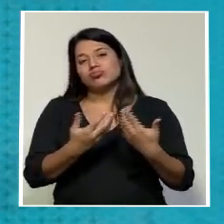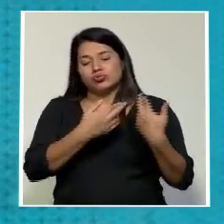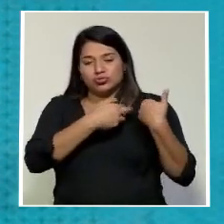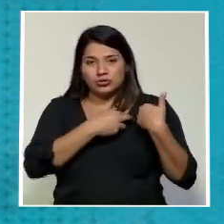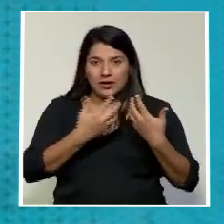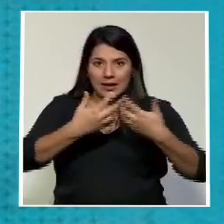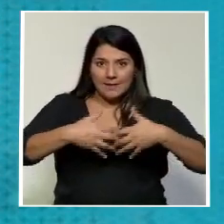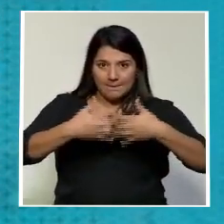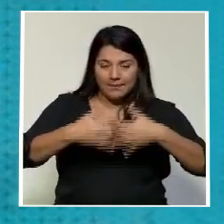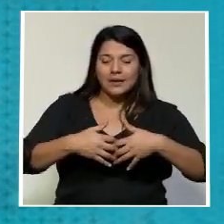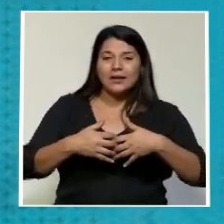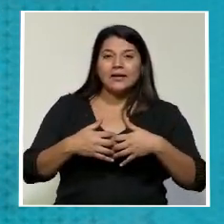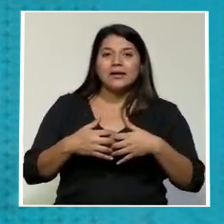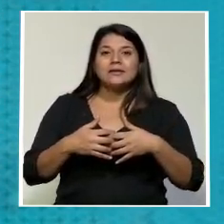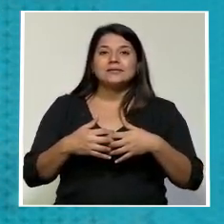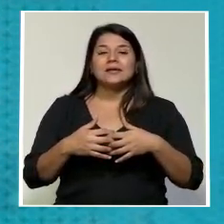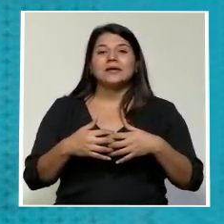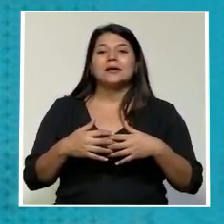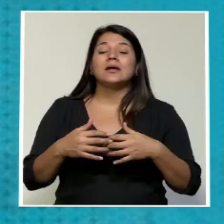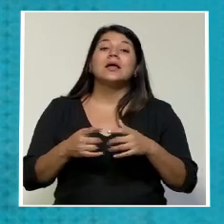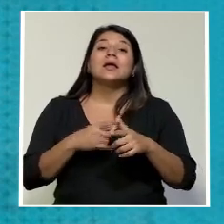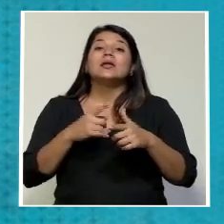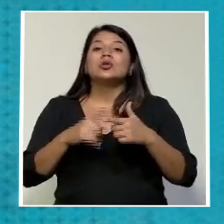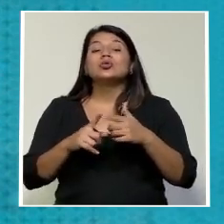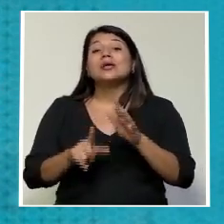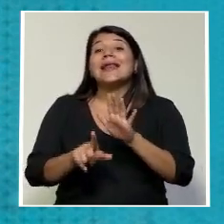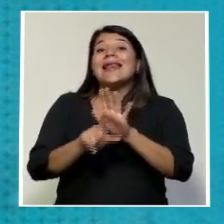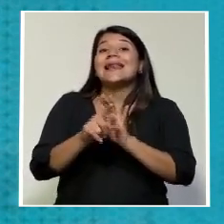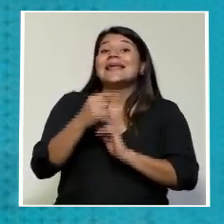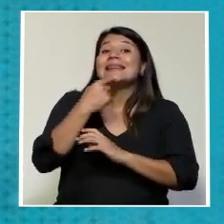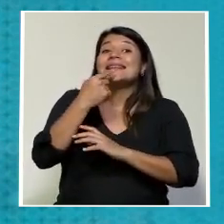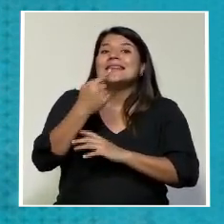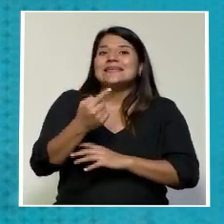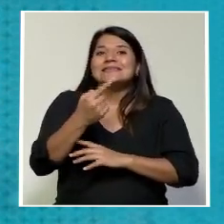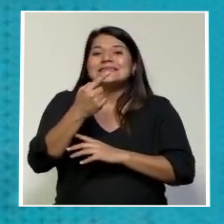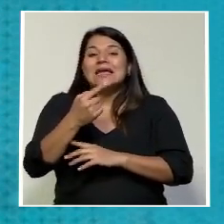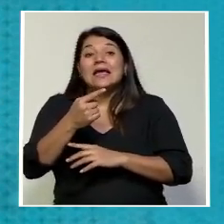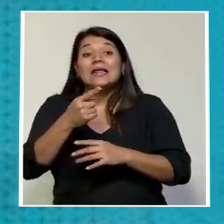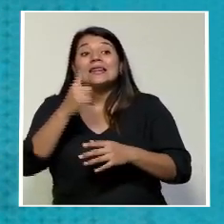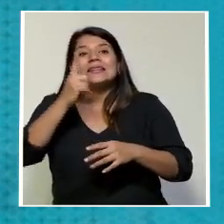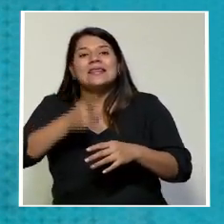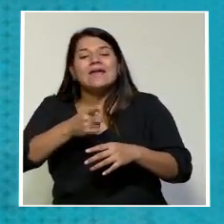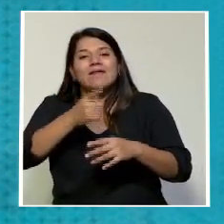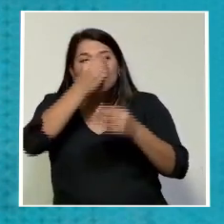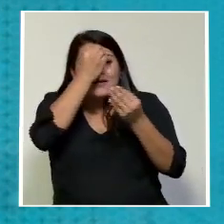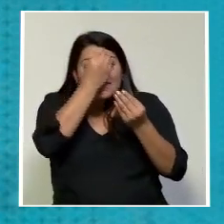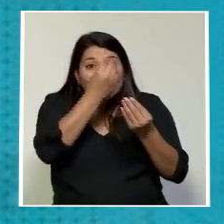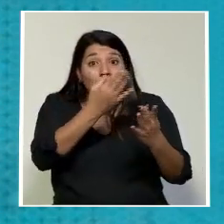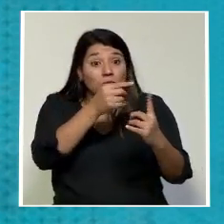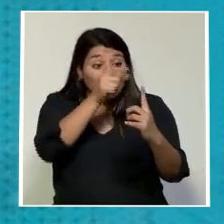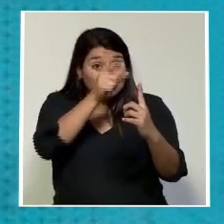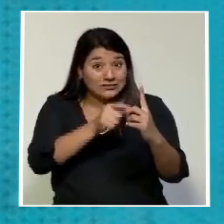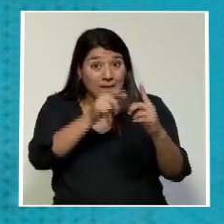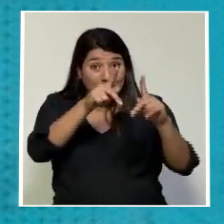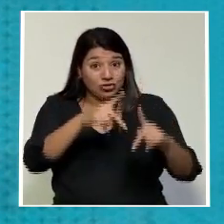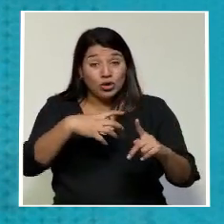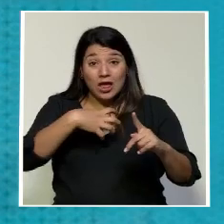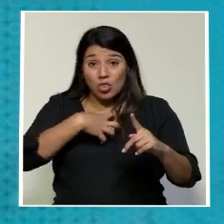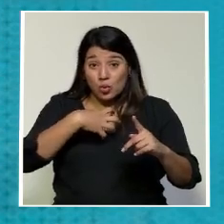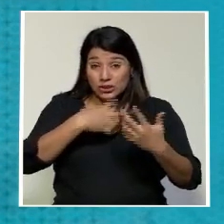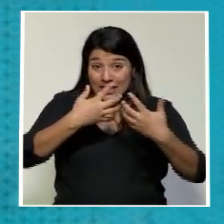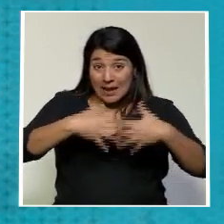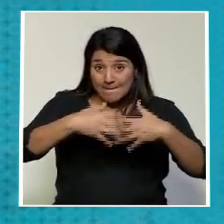con la indagatoria que se le hace el imputado, pues lo que llama la ley es que se haga una comunicación de los hechos que se le está llevando a cabo a la persona jurídica, se le